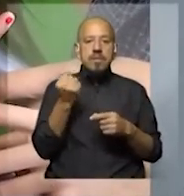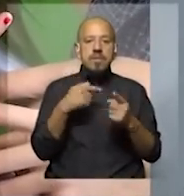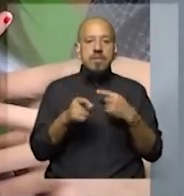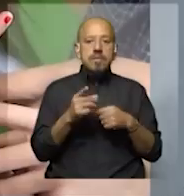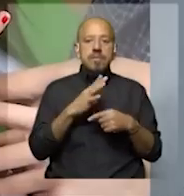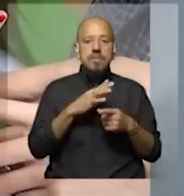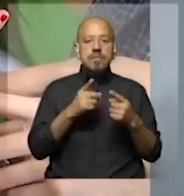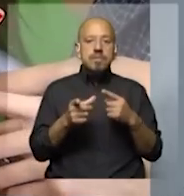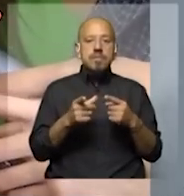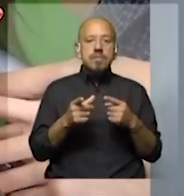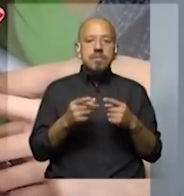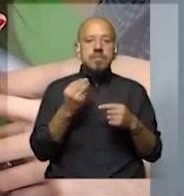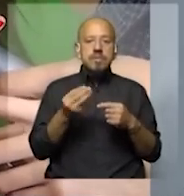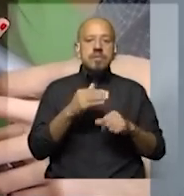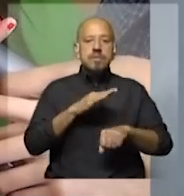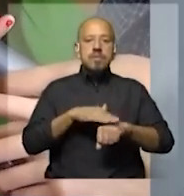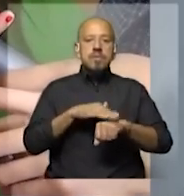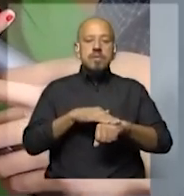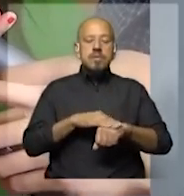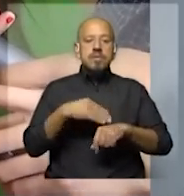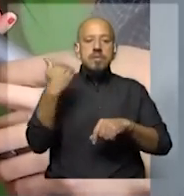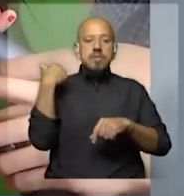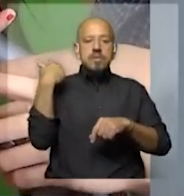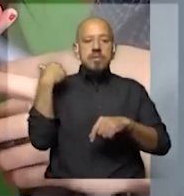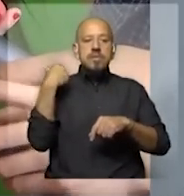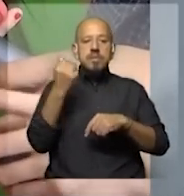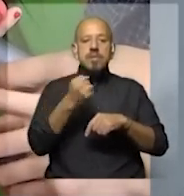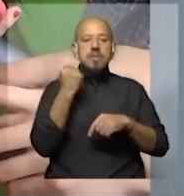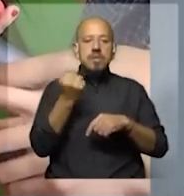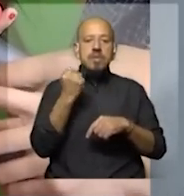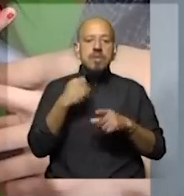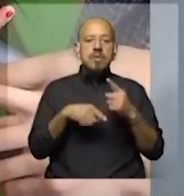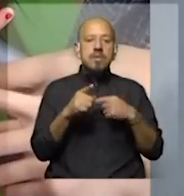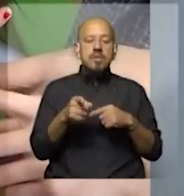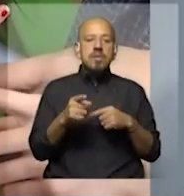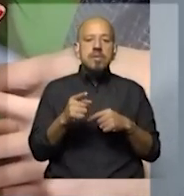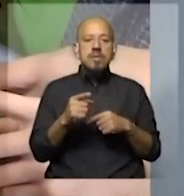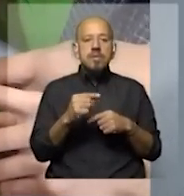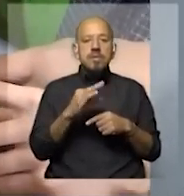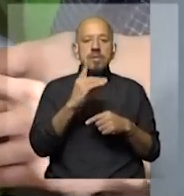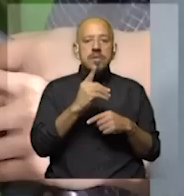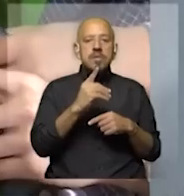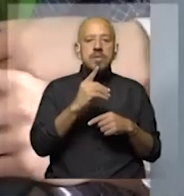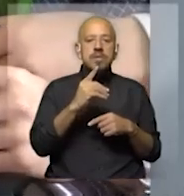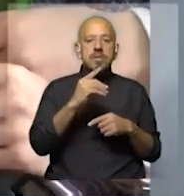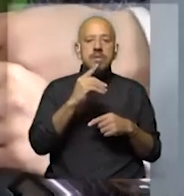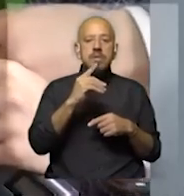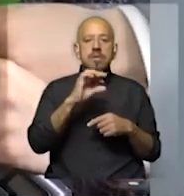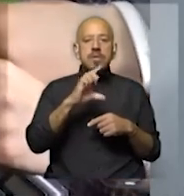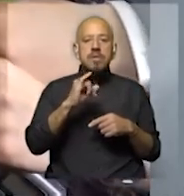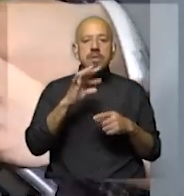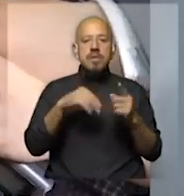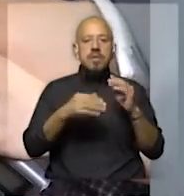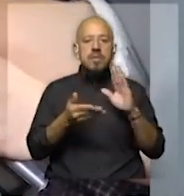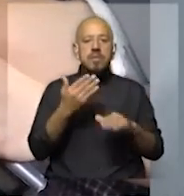que implica una Asunción de responsabilidad por parte de este ciudadano muy importante y fíjense que el delito más castigado de todos